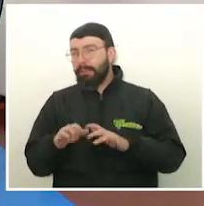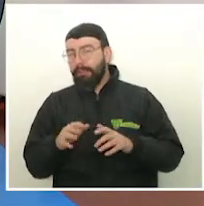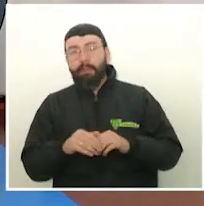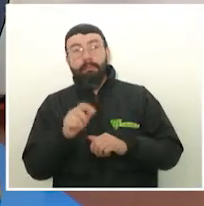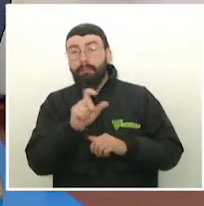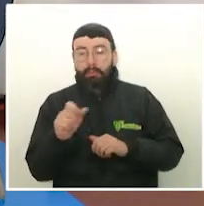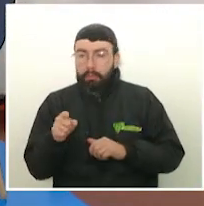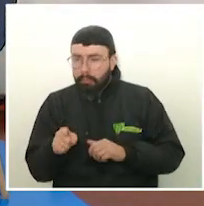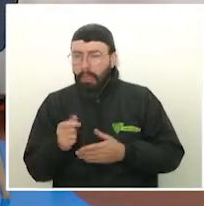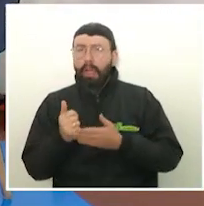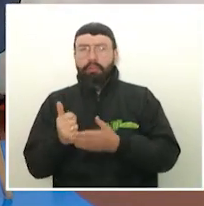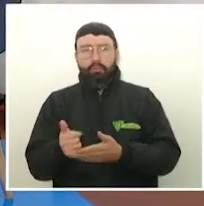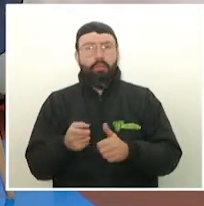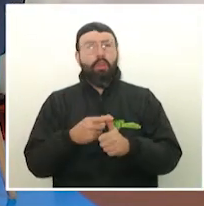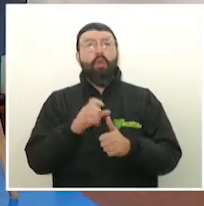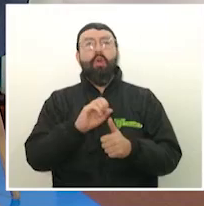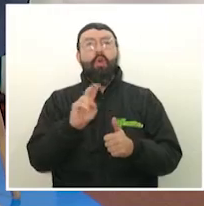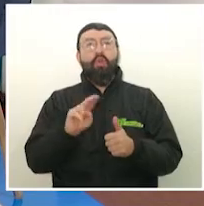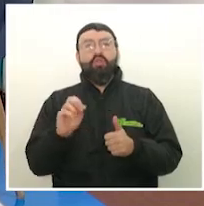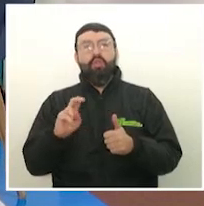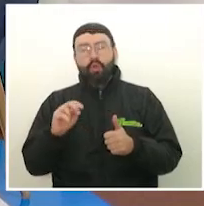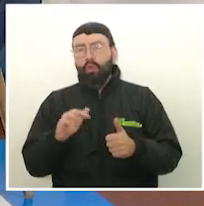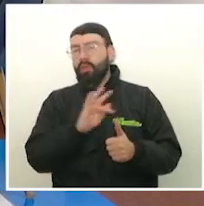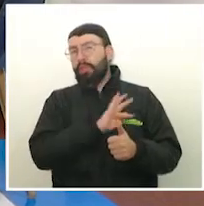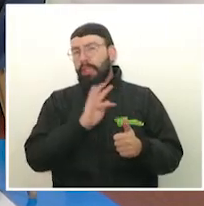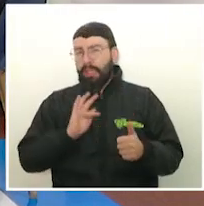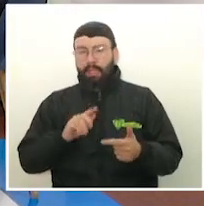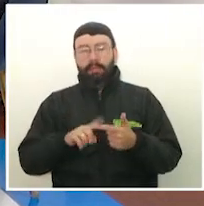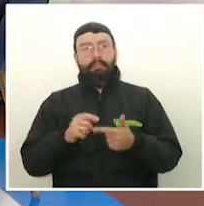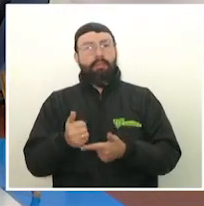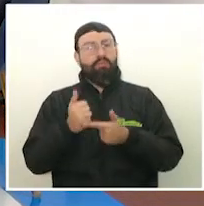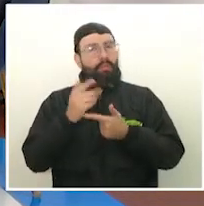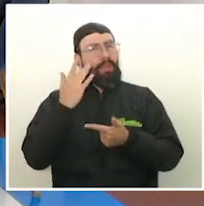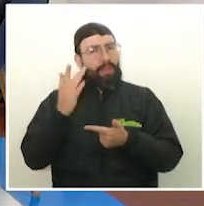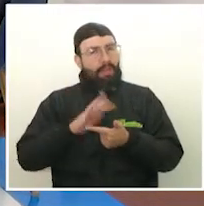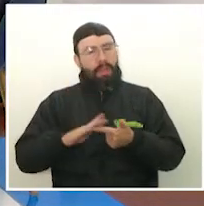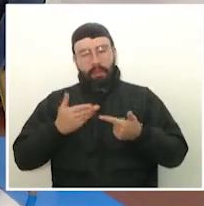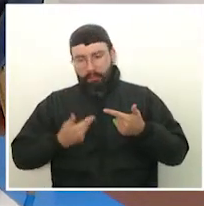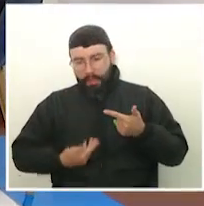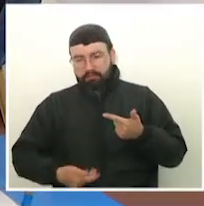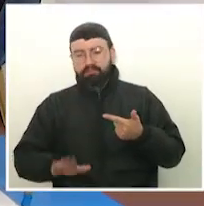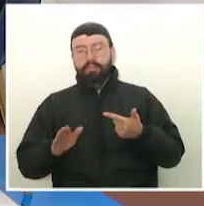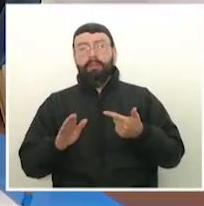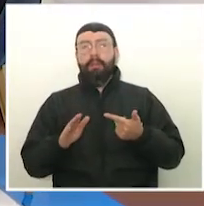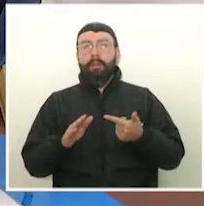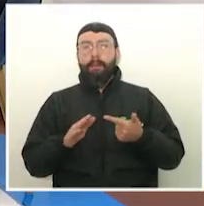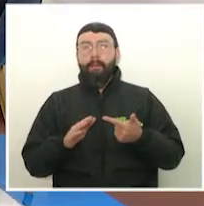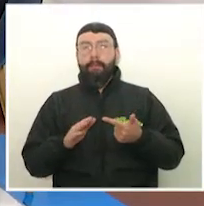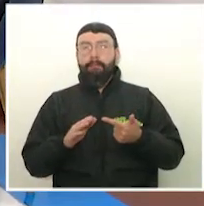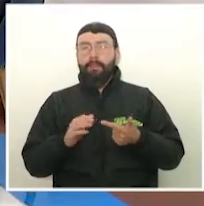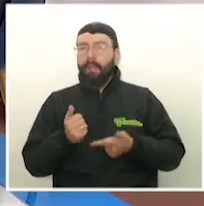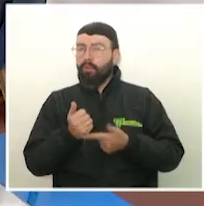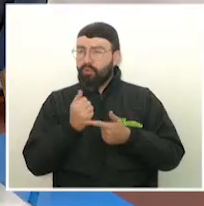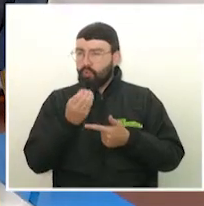pacientes les hacemos ozonoterapia. Desintoxicación. Exacto, les hacemos, bueno, la desintoxicación y los